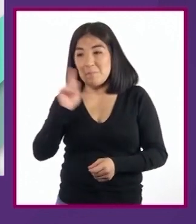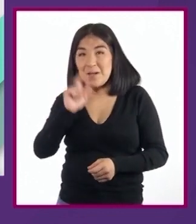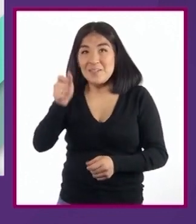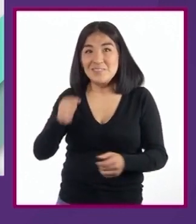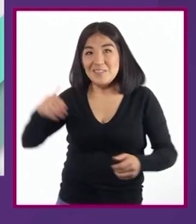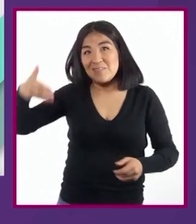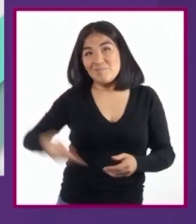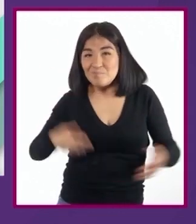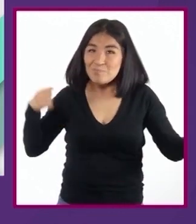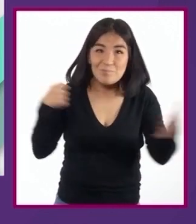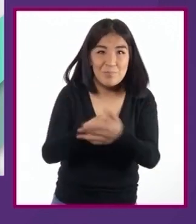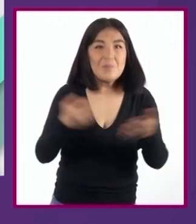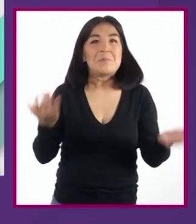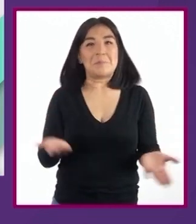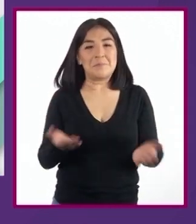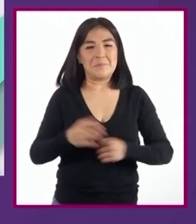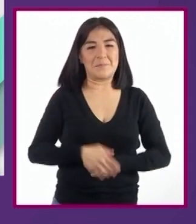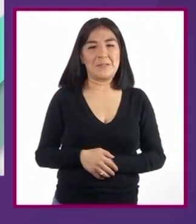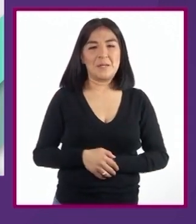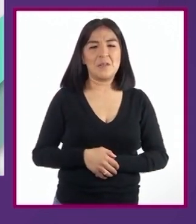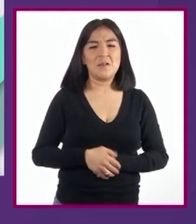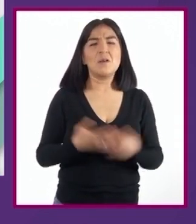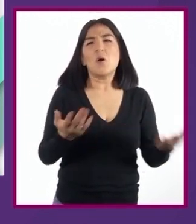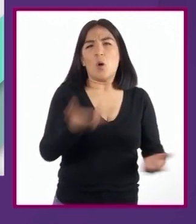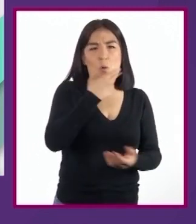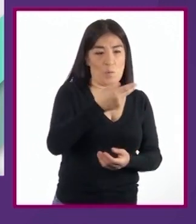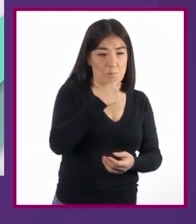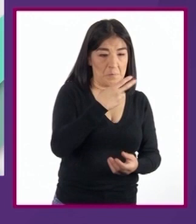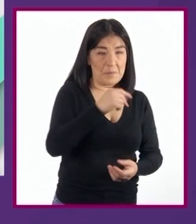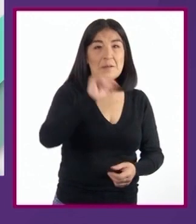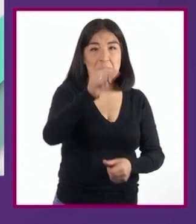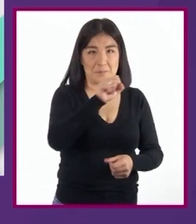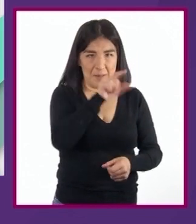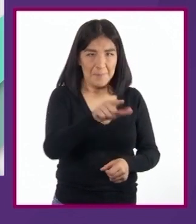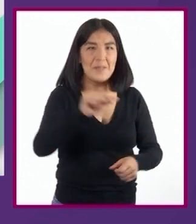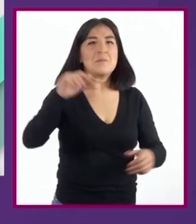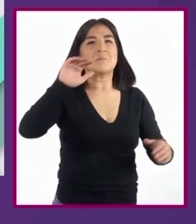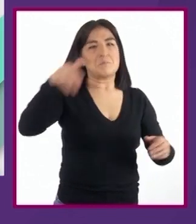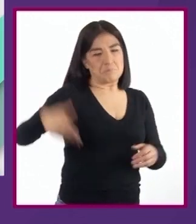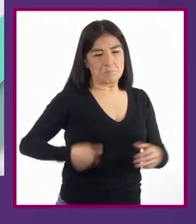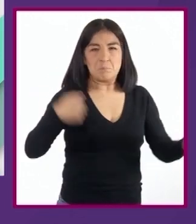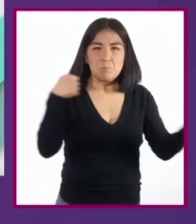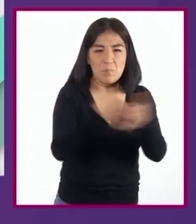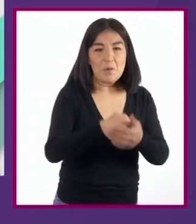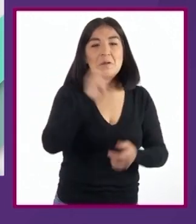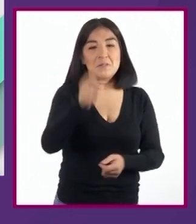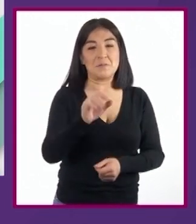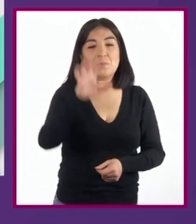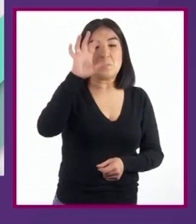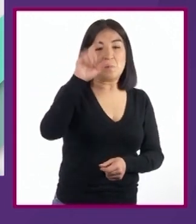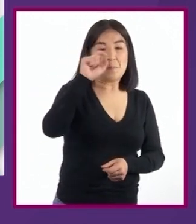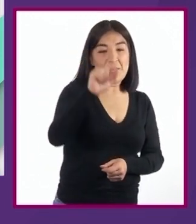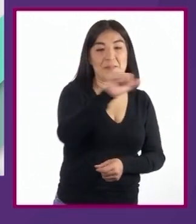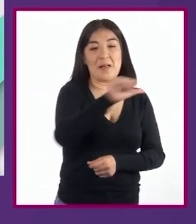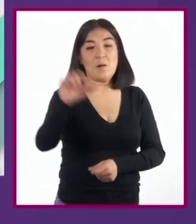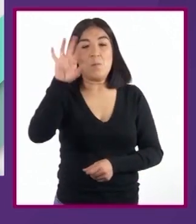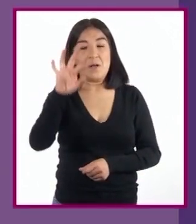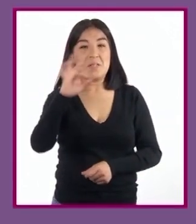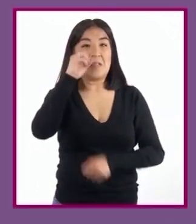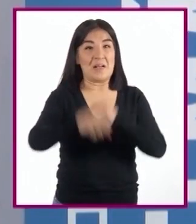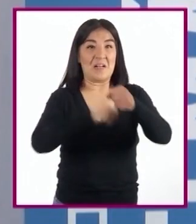un hombre sufrió un accidente, ¿cuál es la probabilidad de que su edad esté entre 20 y 40 años? Gracias por su